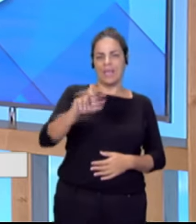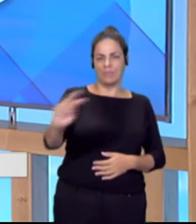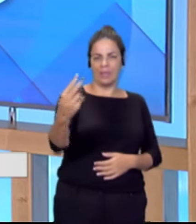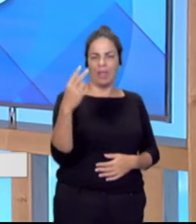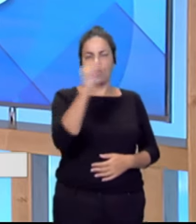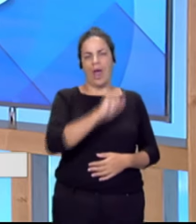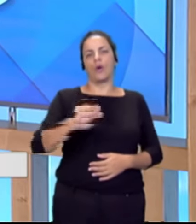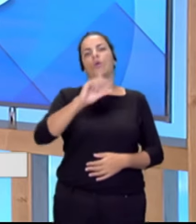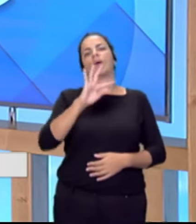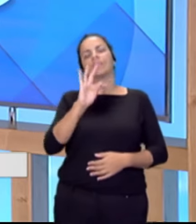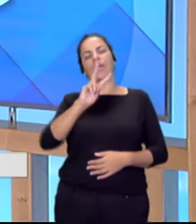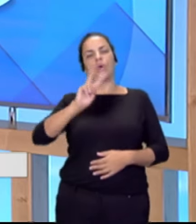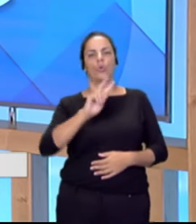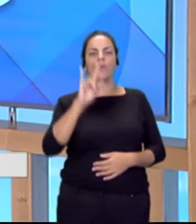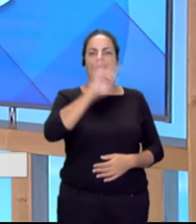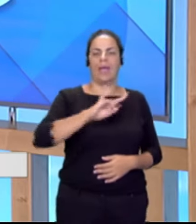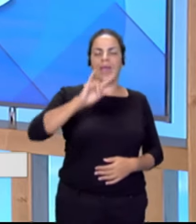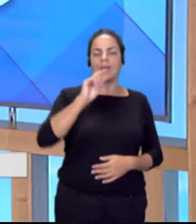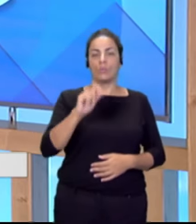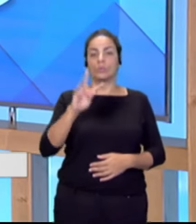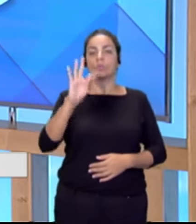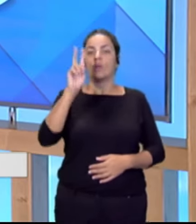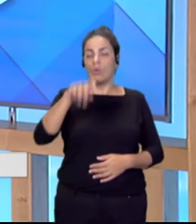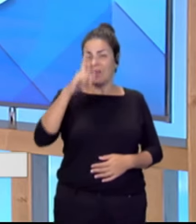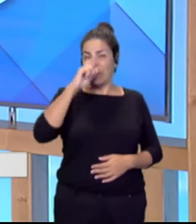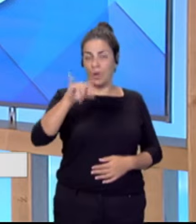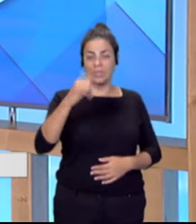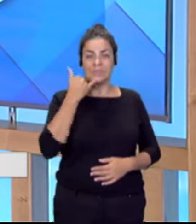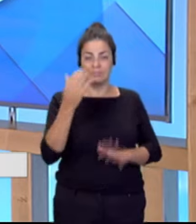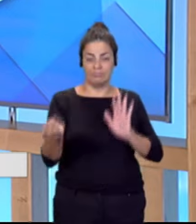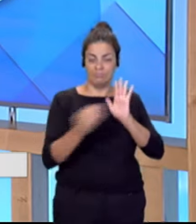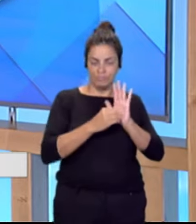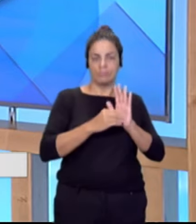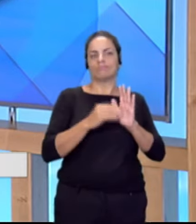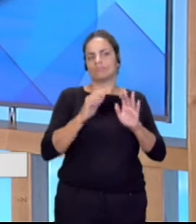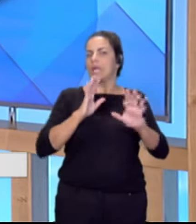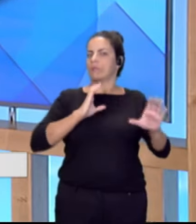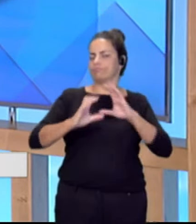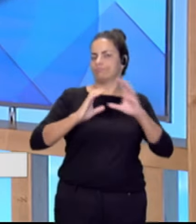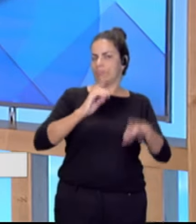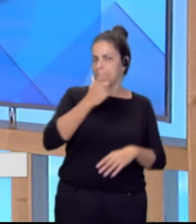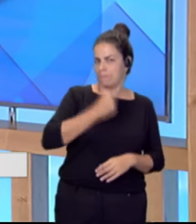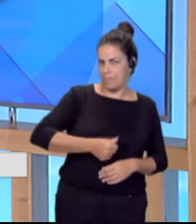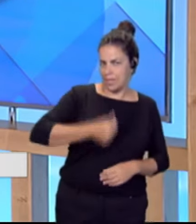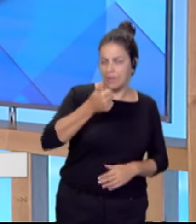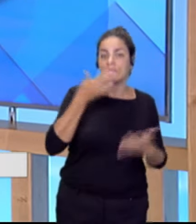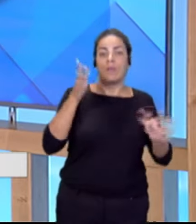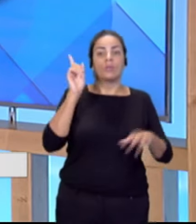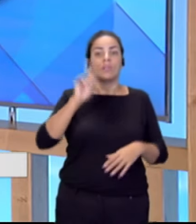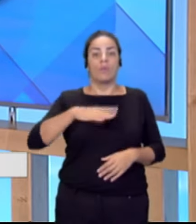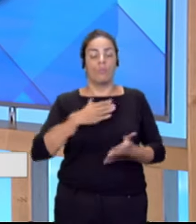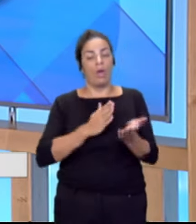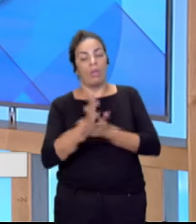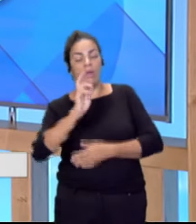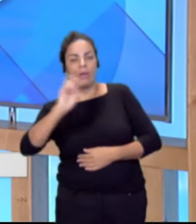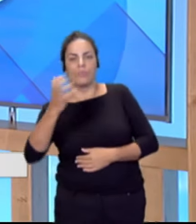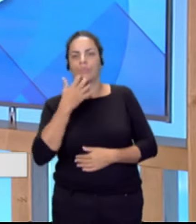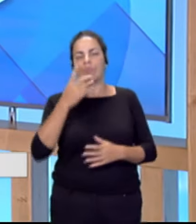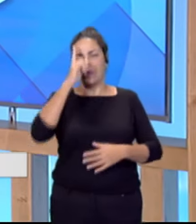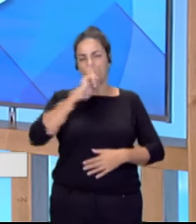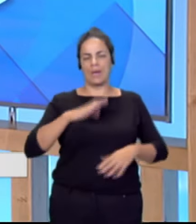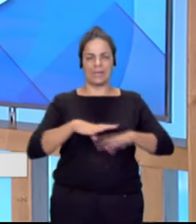oficinadelespectador@tvcanaria.tv. Recuerden añadir un número de contacto para que podamos tener una mejor comunicación, pero también otras vías como los perfiles de las